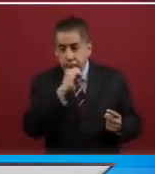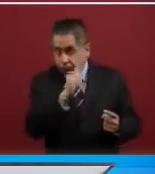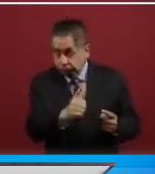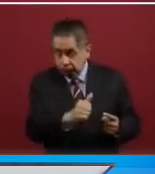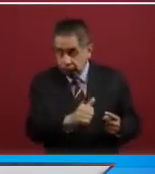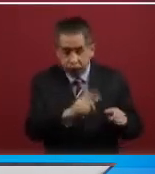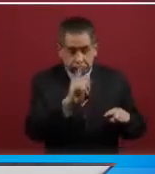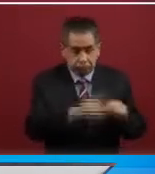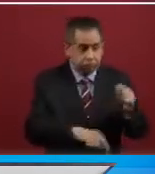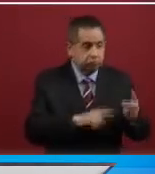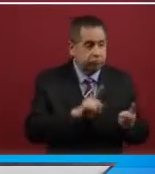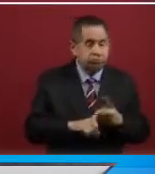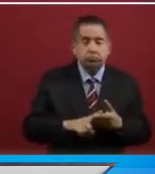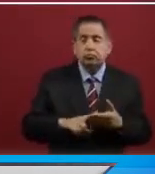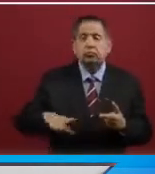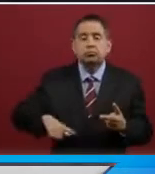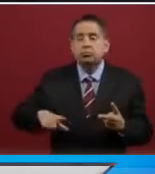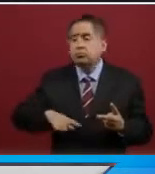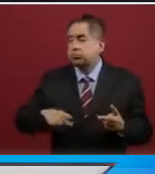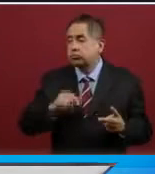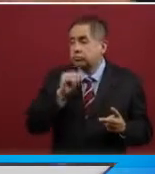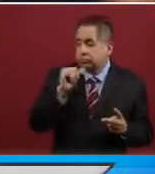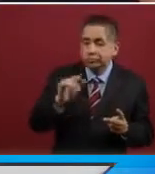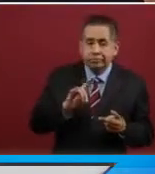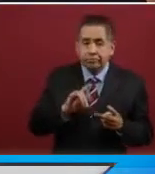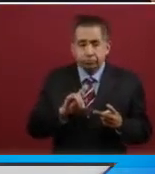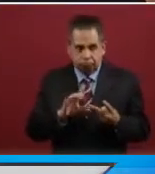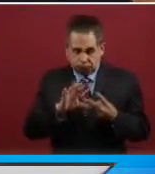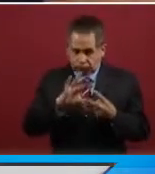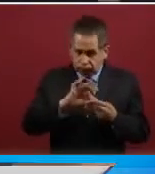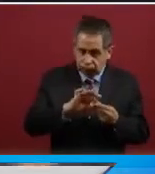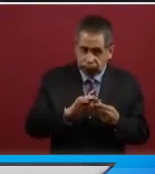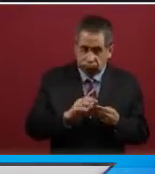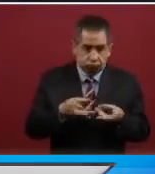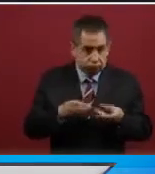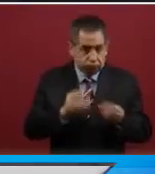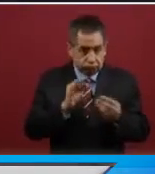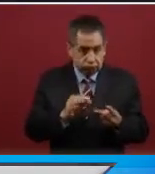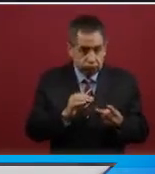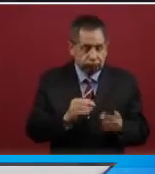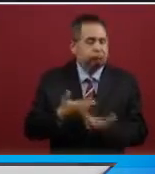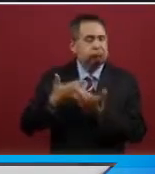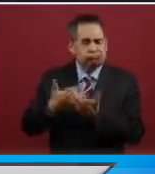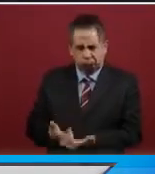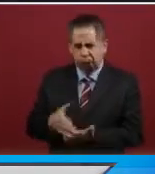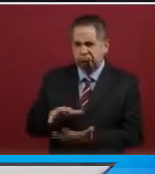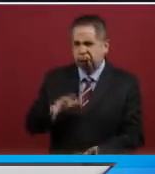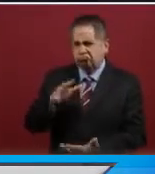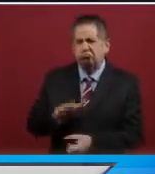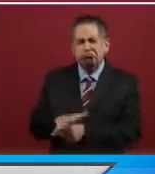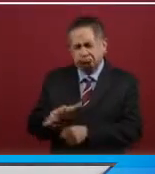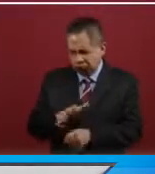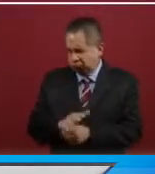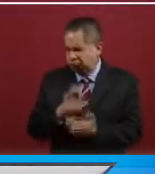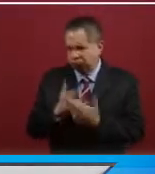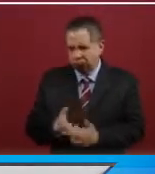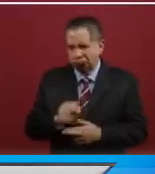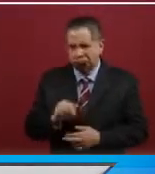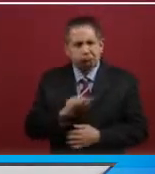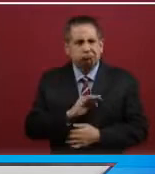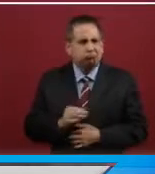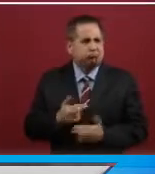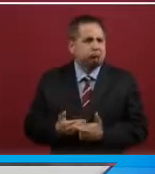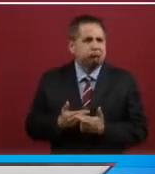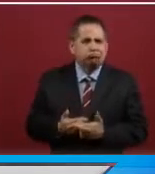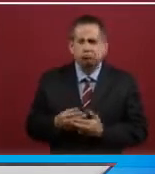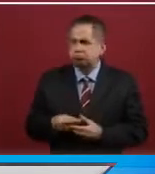es importante tener comunicación con todo el mundo, es más importante administrar responsablemente los recursos, que es dinero del pueblo. Es necesario ahorrar